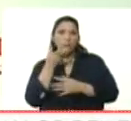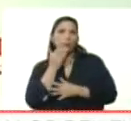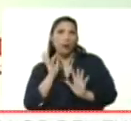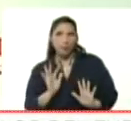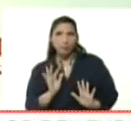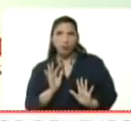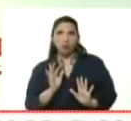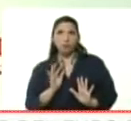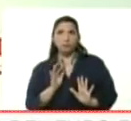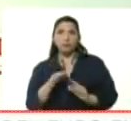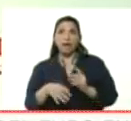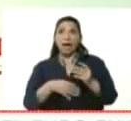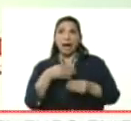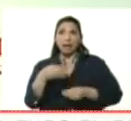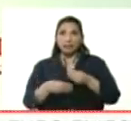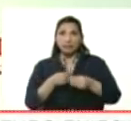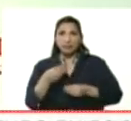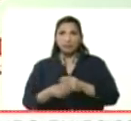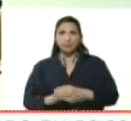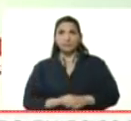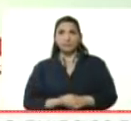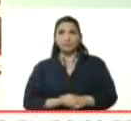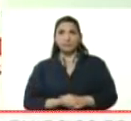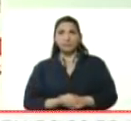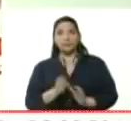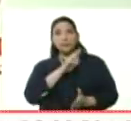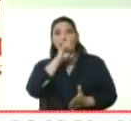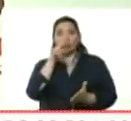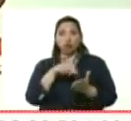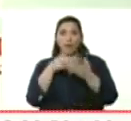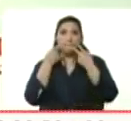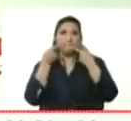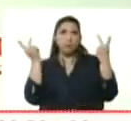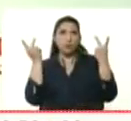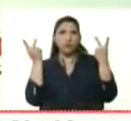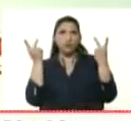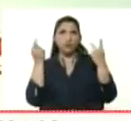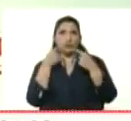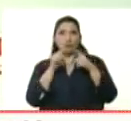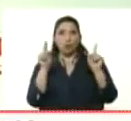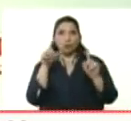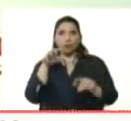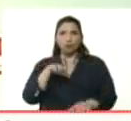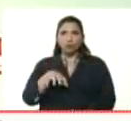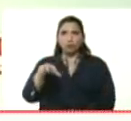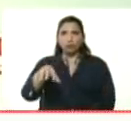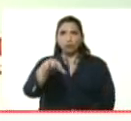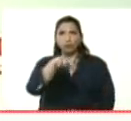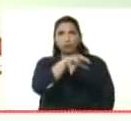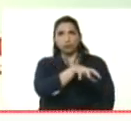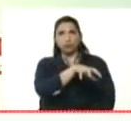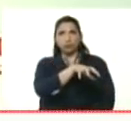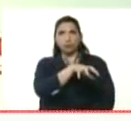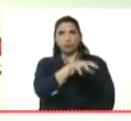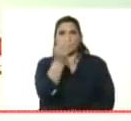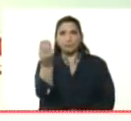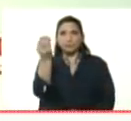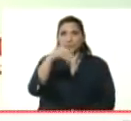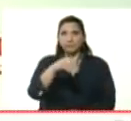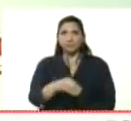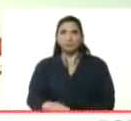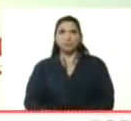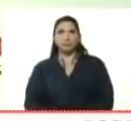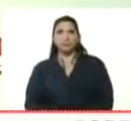sacar una parte nacional y luego en las regiones sumarle lo